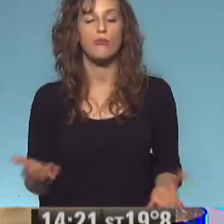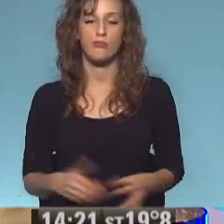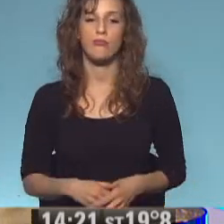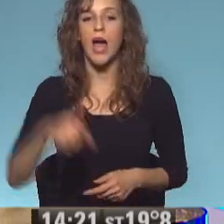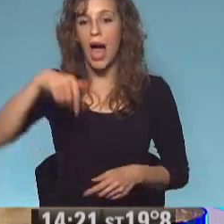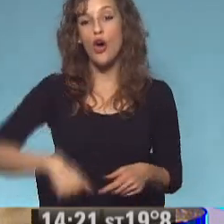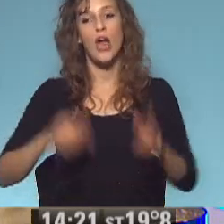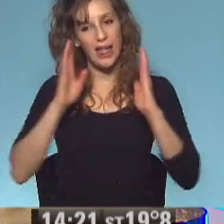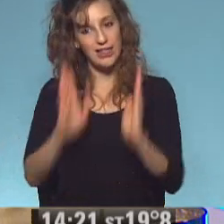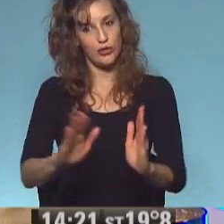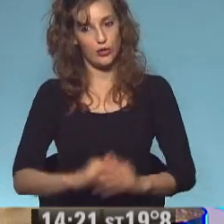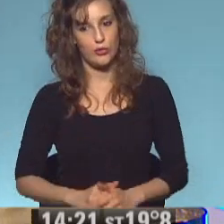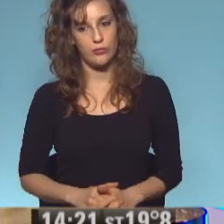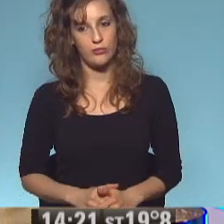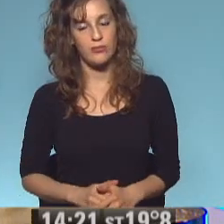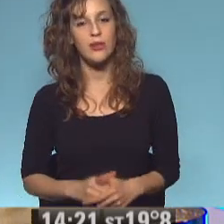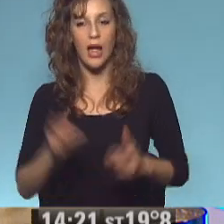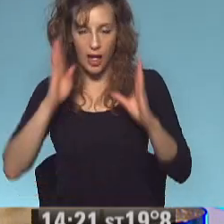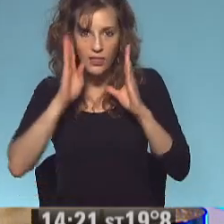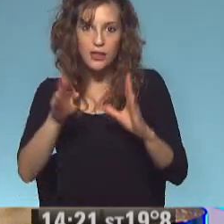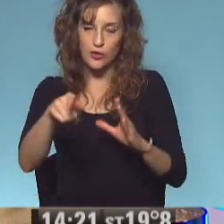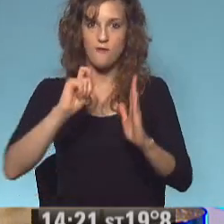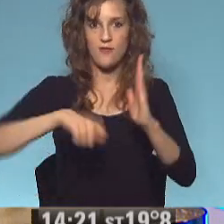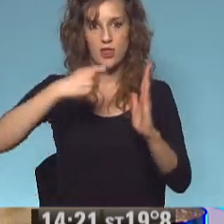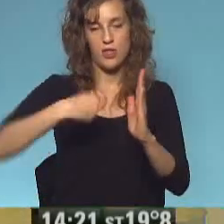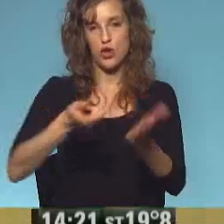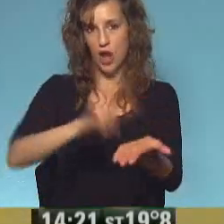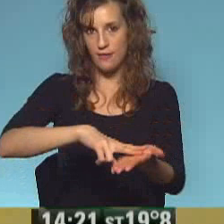atención. Vamos a revisar. Prestamos vamos a revisar. Atención. Revisemos el video. A ver.